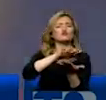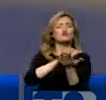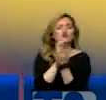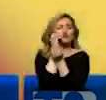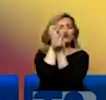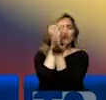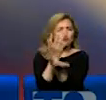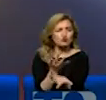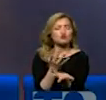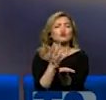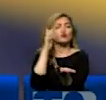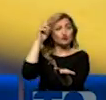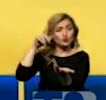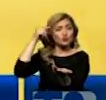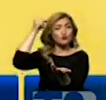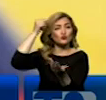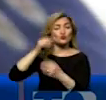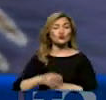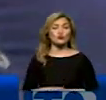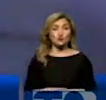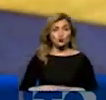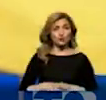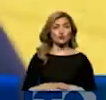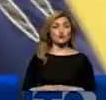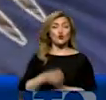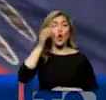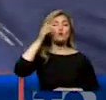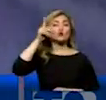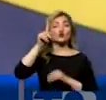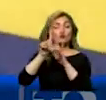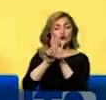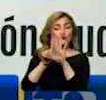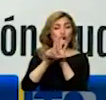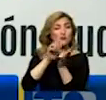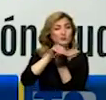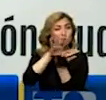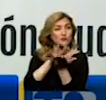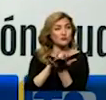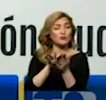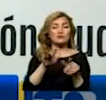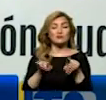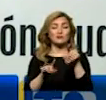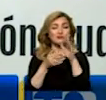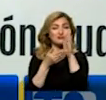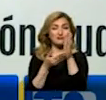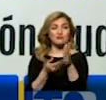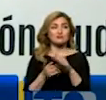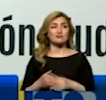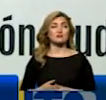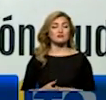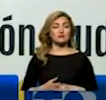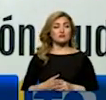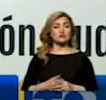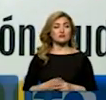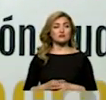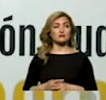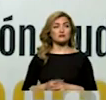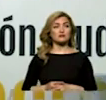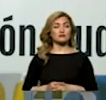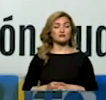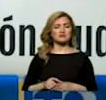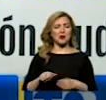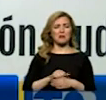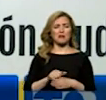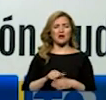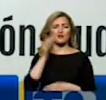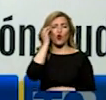información que generan los estados. Se trata de un criterio jurídico aplicable a casos como este. Creíamos que este tipo de